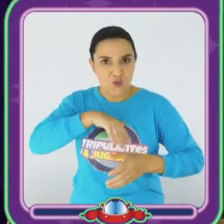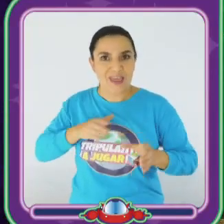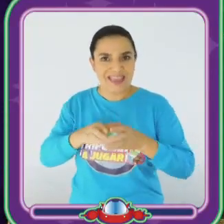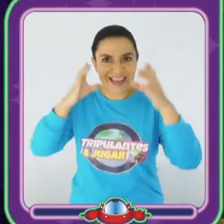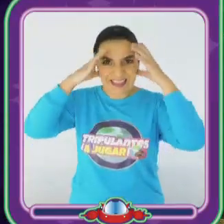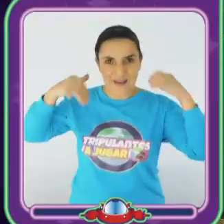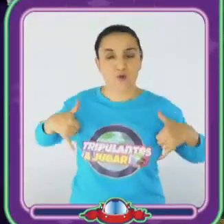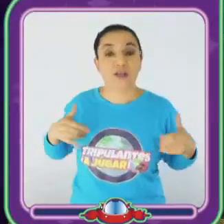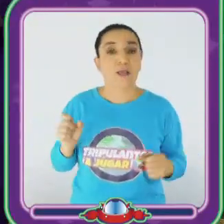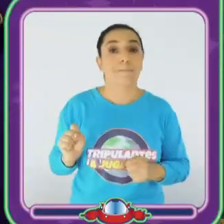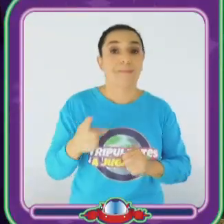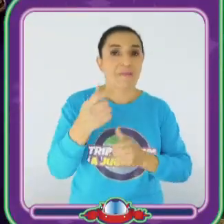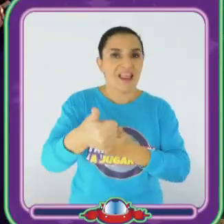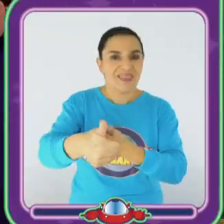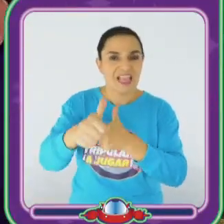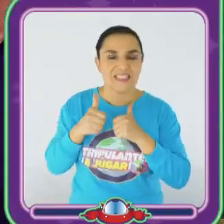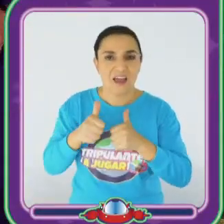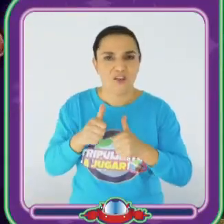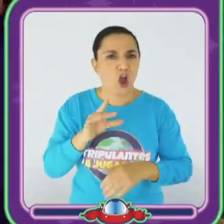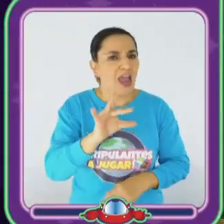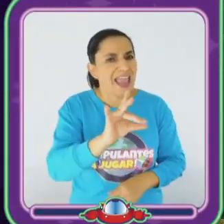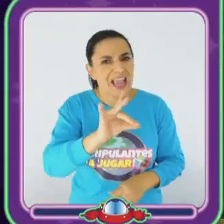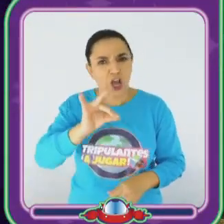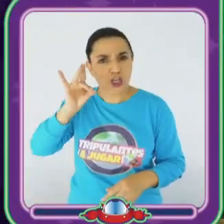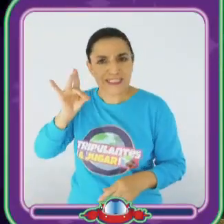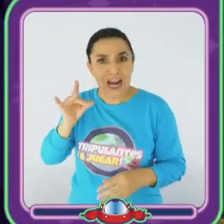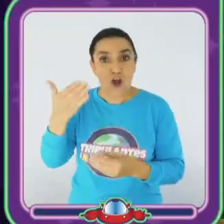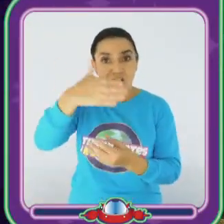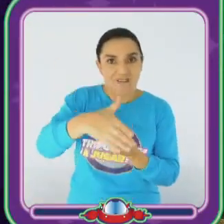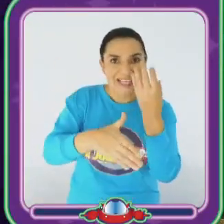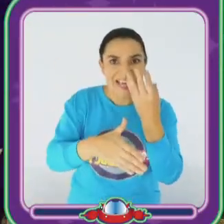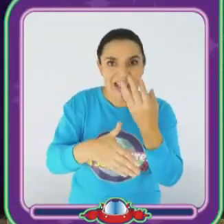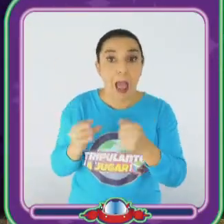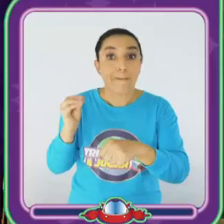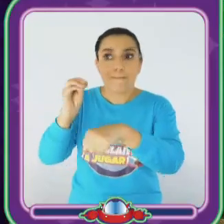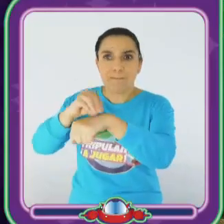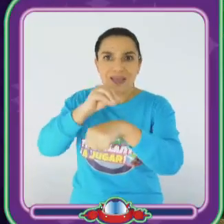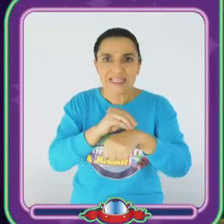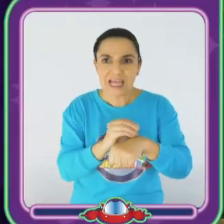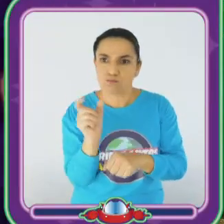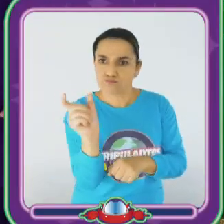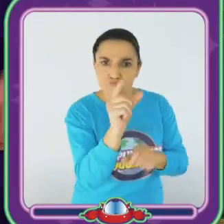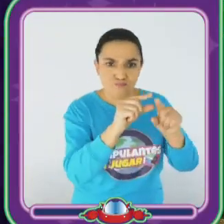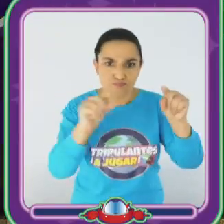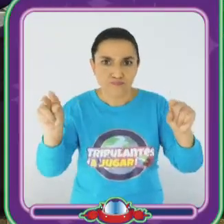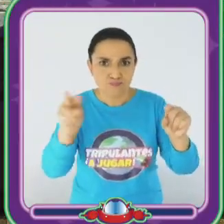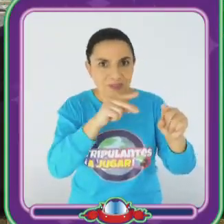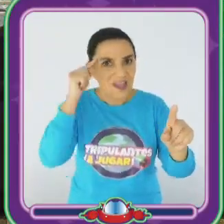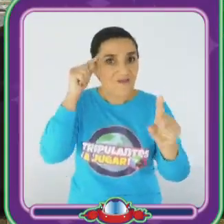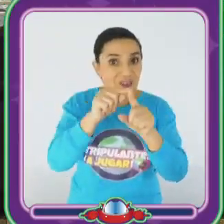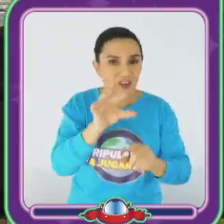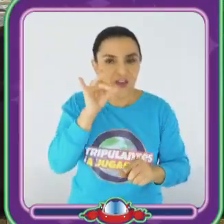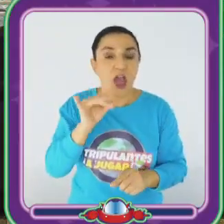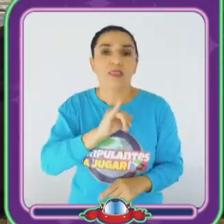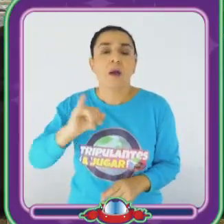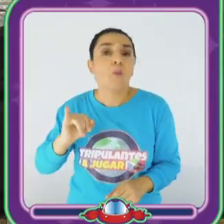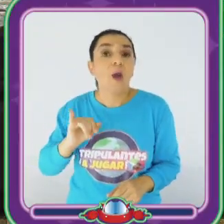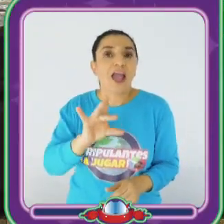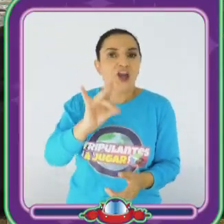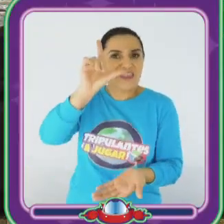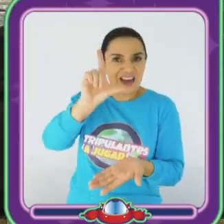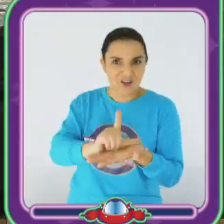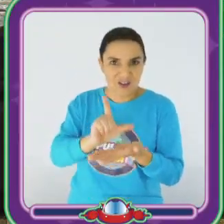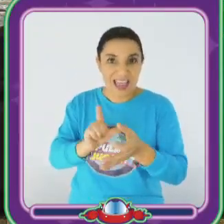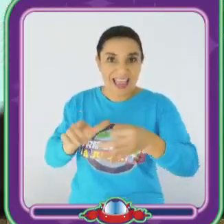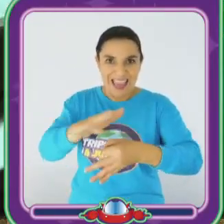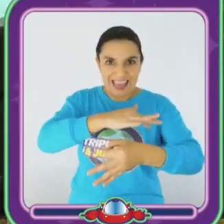de nuestra tripulación. En el primer desafío, encontraron las ballenas con las pistas y descifraron la misión. Luego, descubrieron el